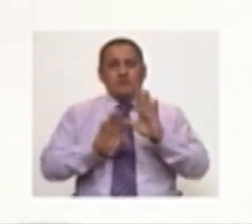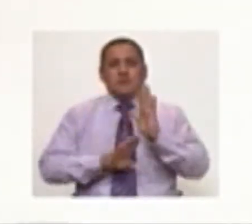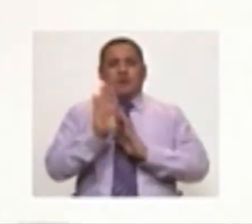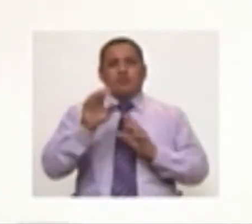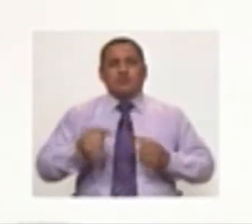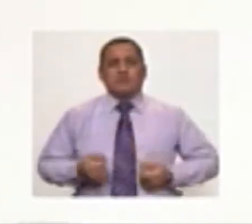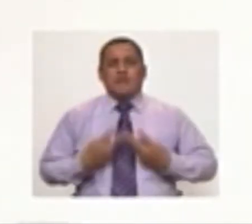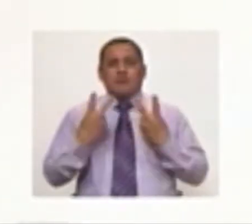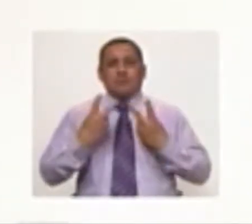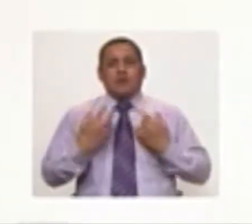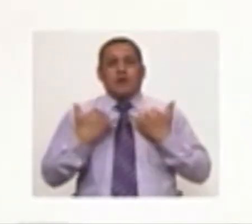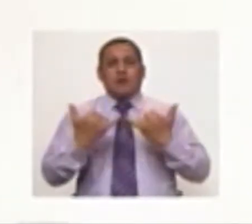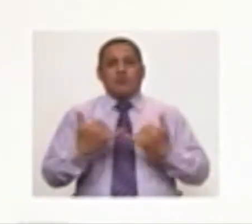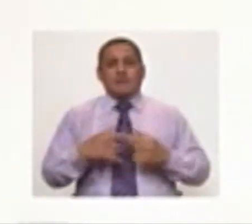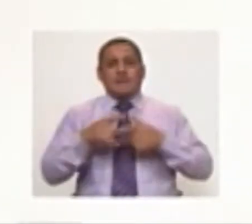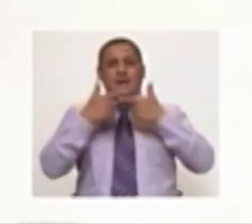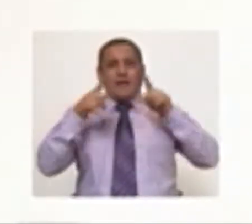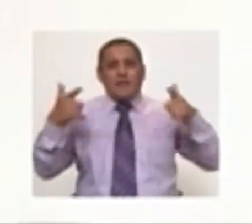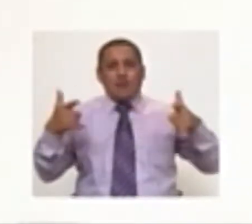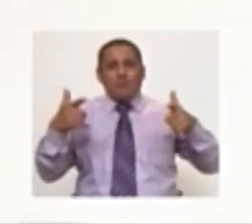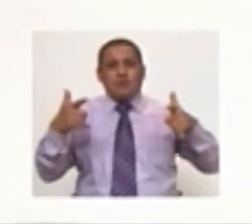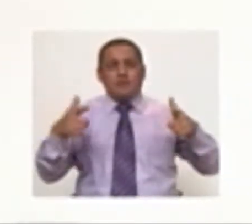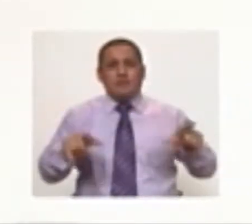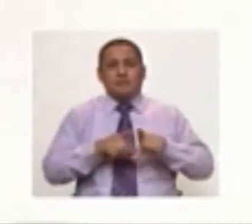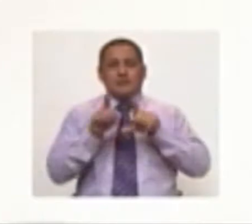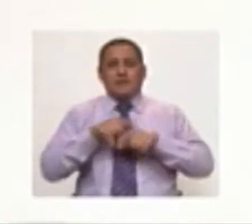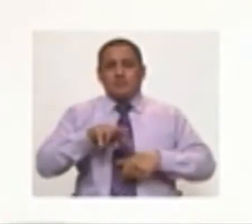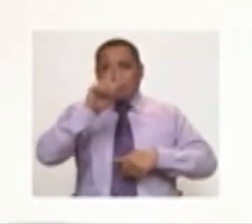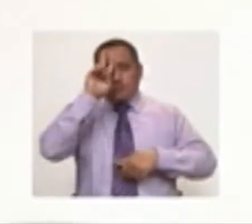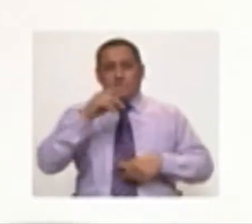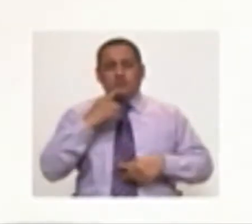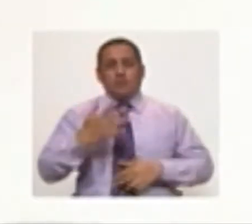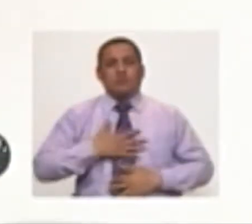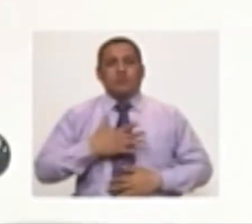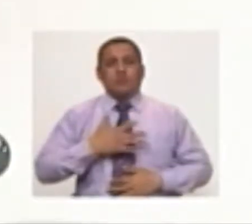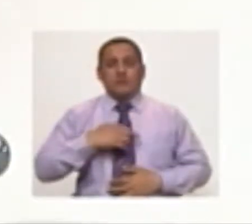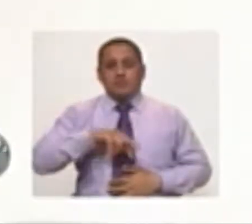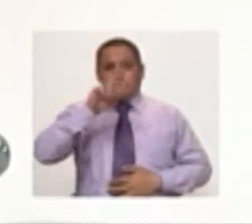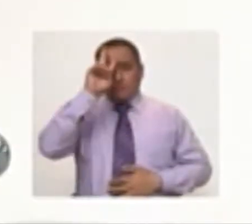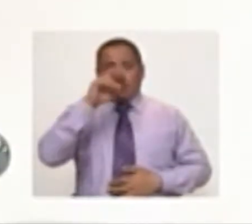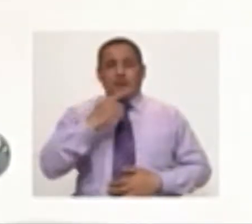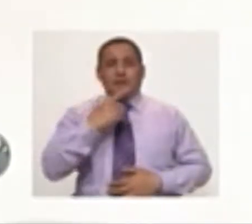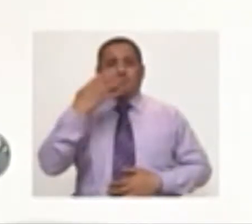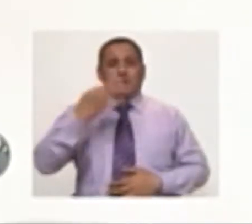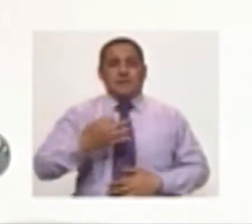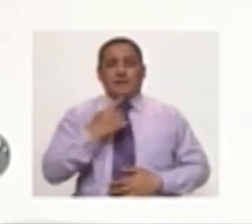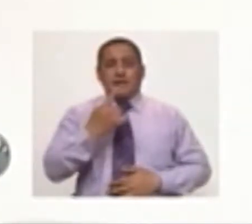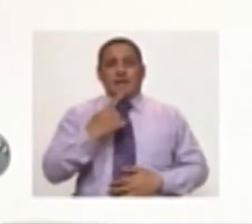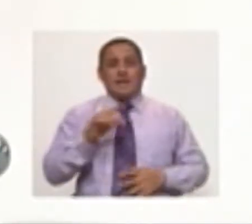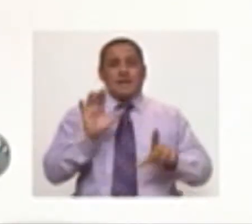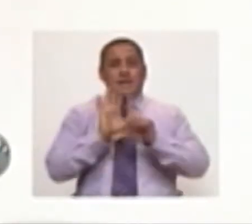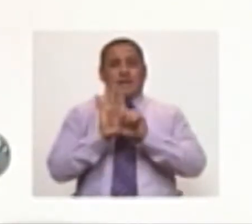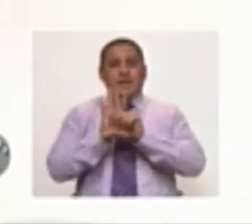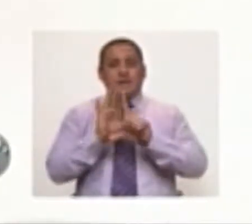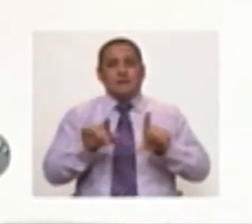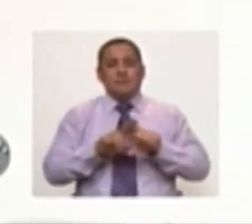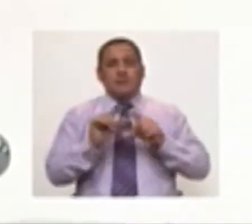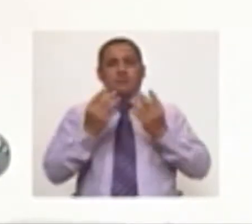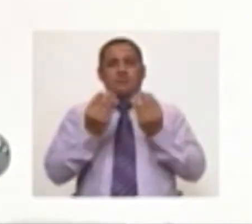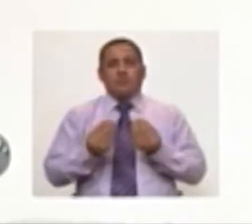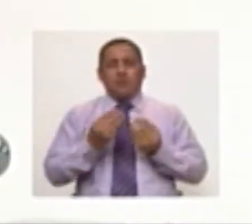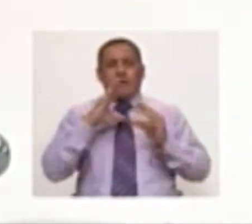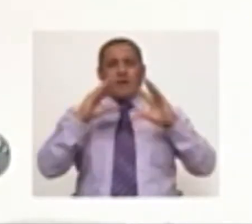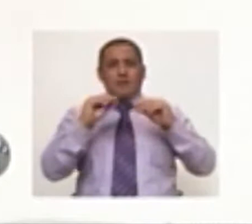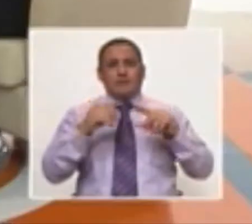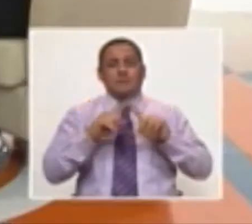desarrollo, recuperación de lenguas, de nuestras lenguas, que son patrimonio del país. Es cierto que hay lenguas que tienen muy pocos hablantes y